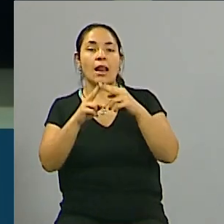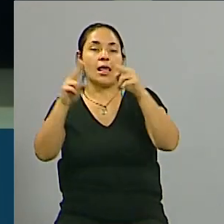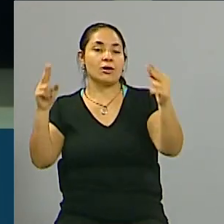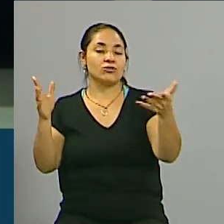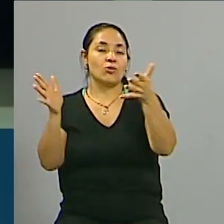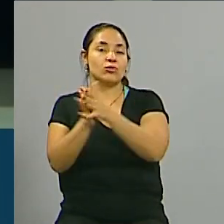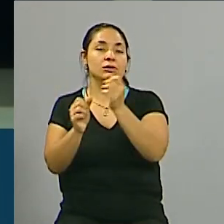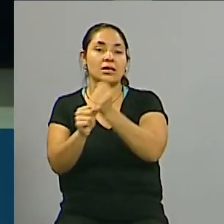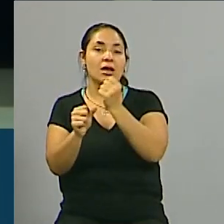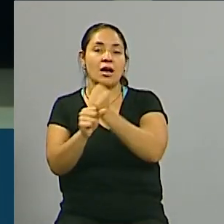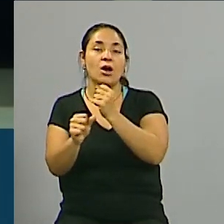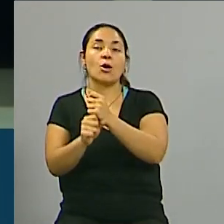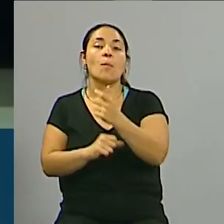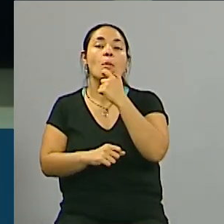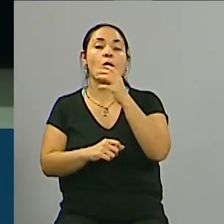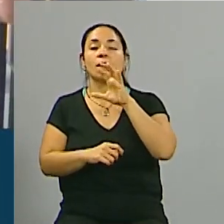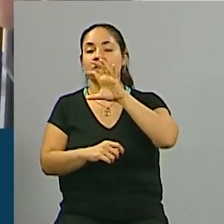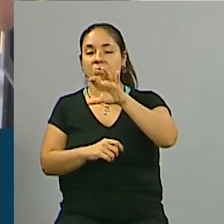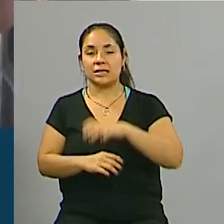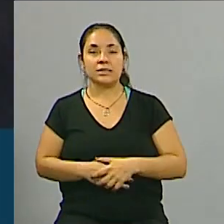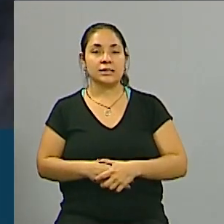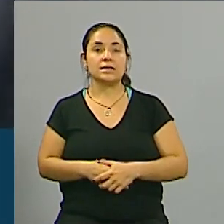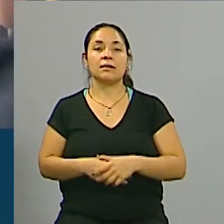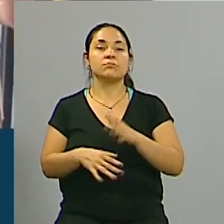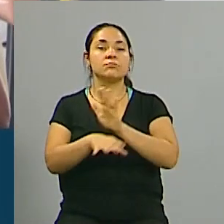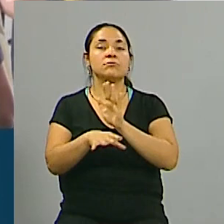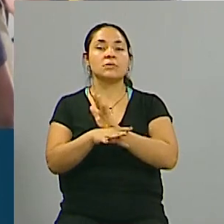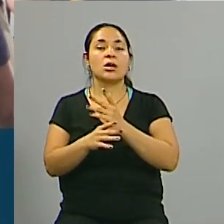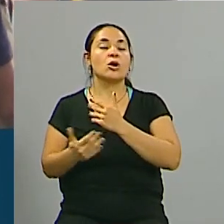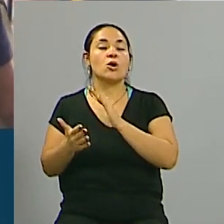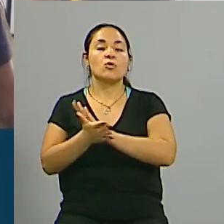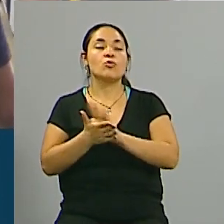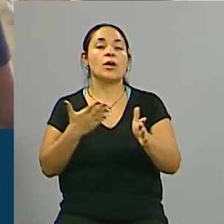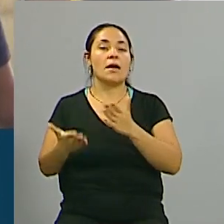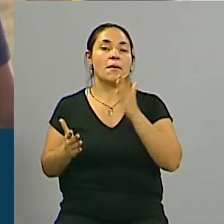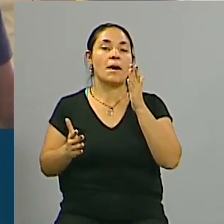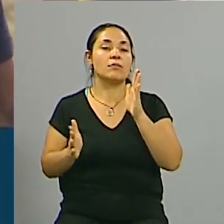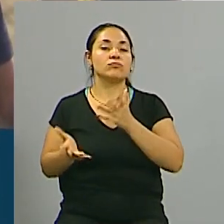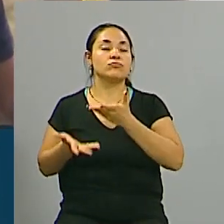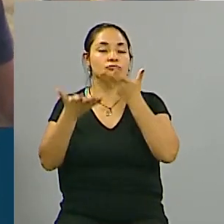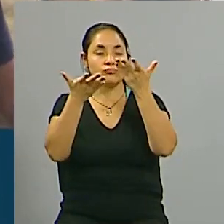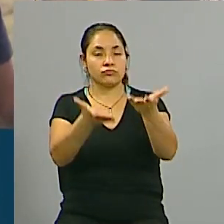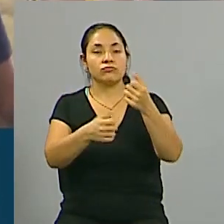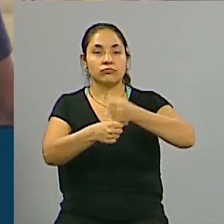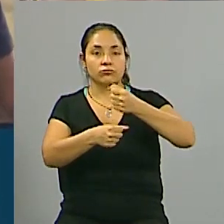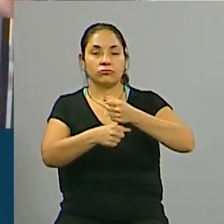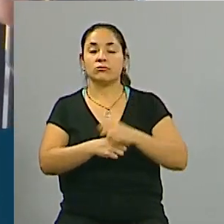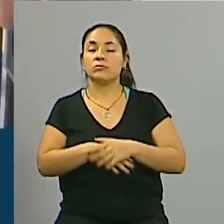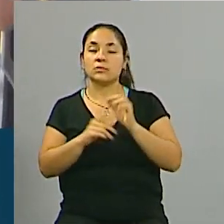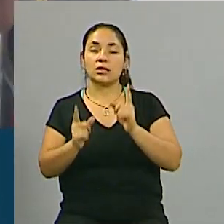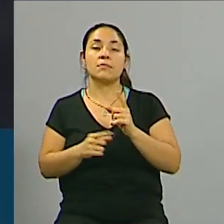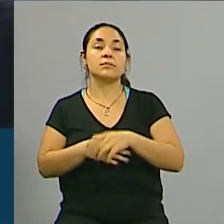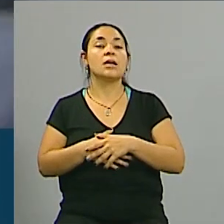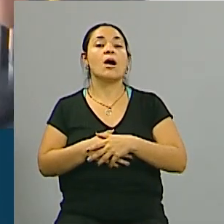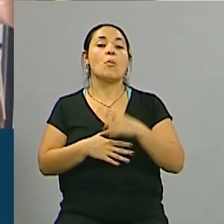trabajarlo con la provincia, a poder dar una nueva licitación. Pero también nosotros estamos dispuestos a trabajarlo en conjunto